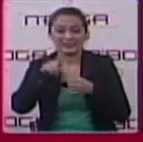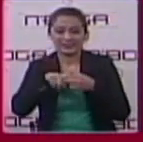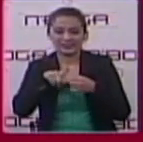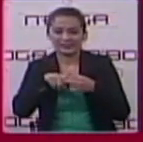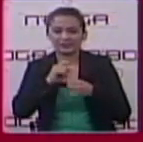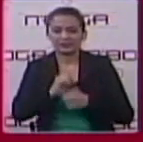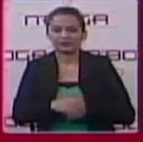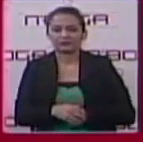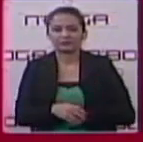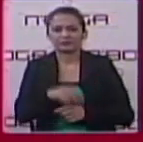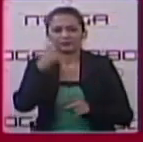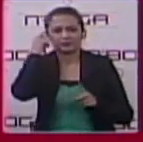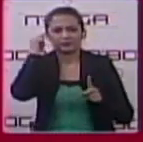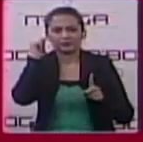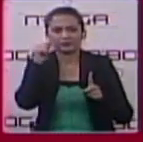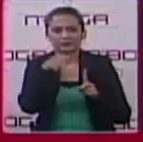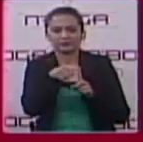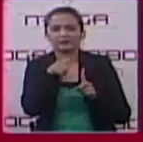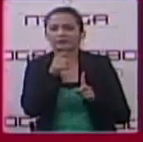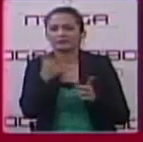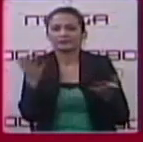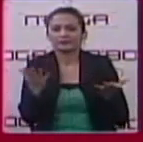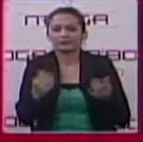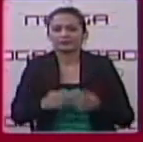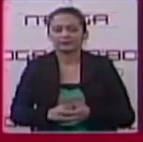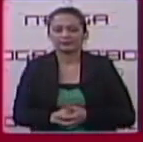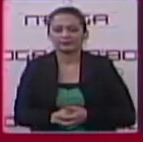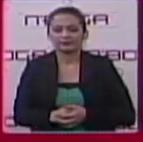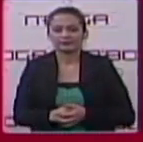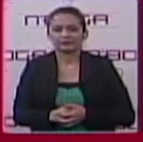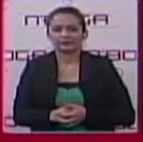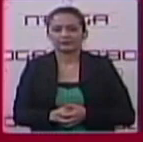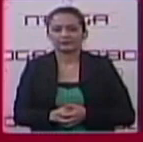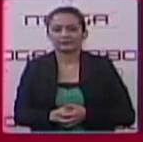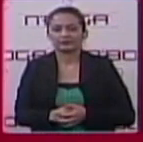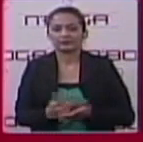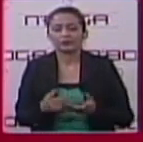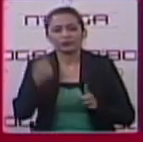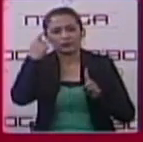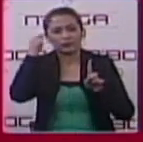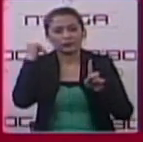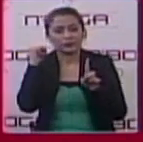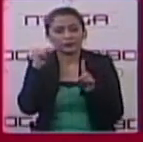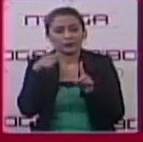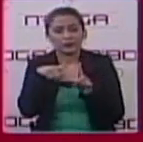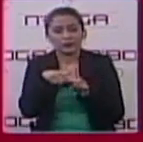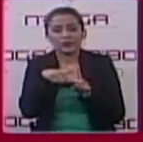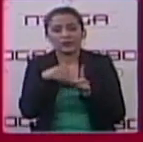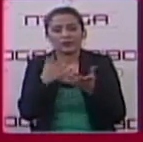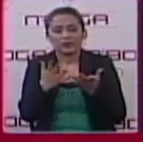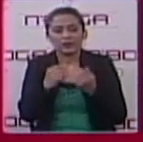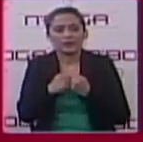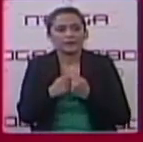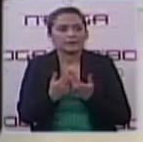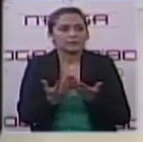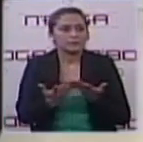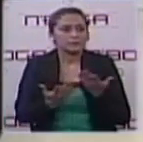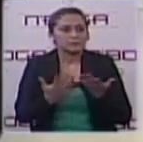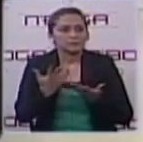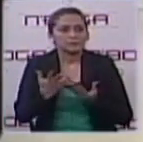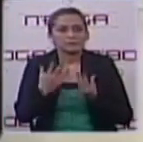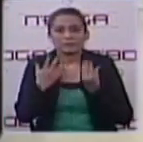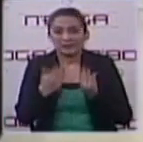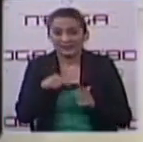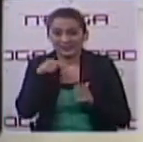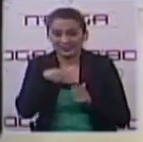de ustedes Adriana ustedes como hermanas su visión eh nuestra Visión Es que el con of frits se vuelva